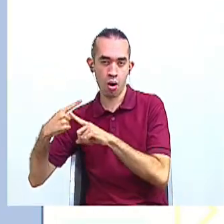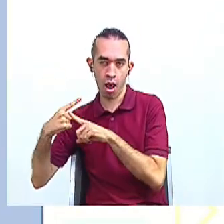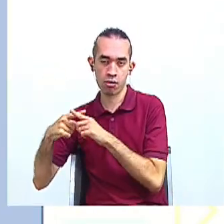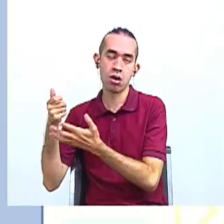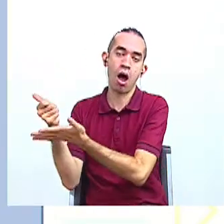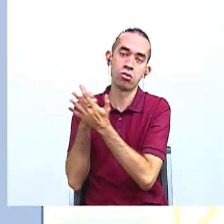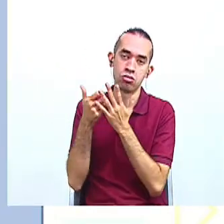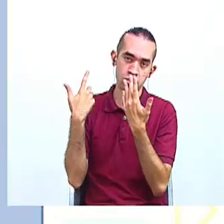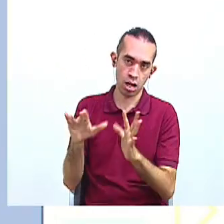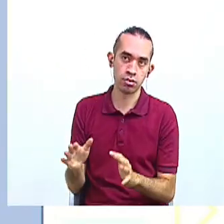Si comparamos